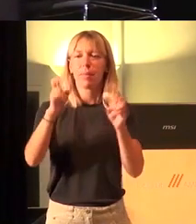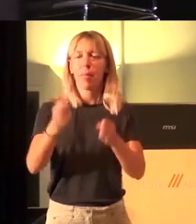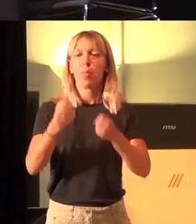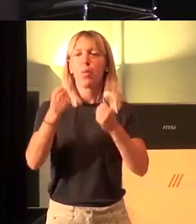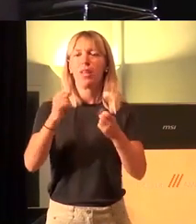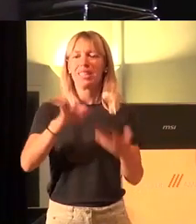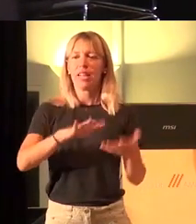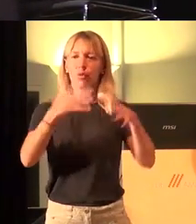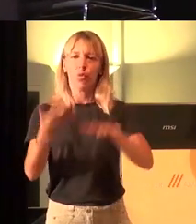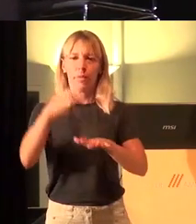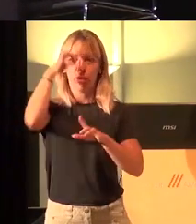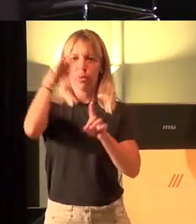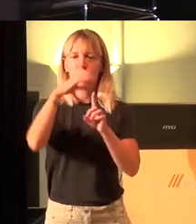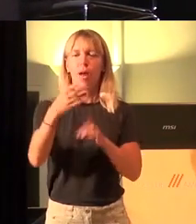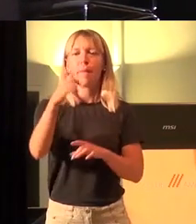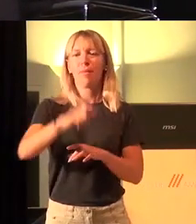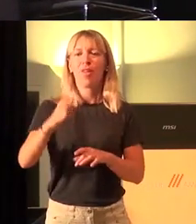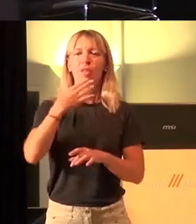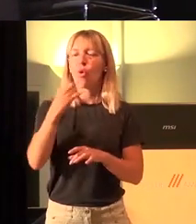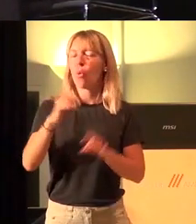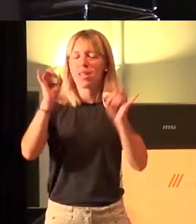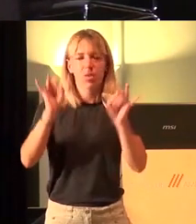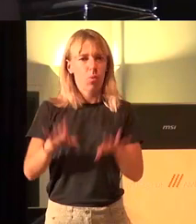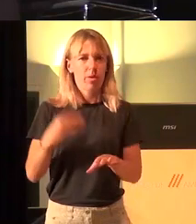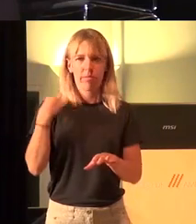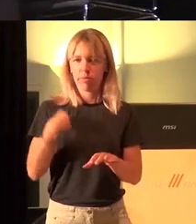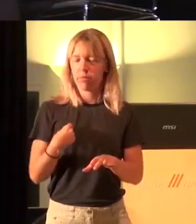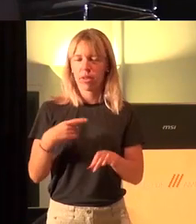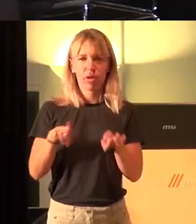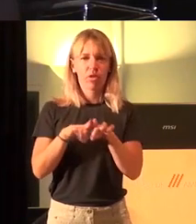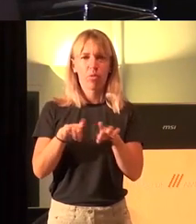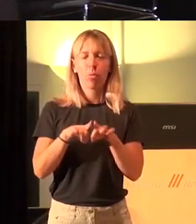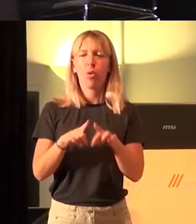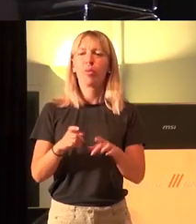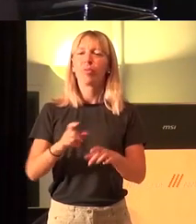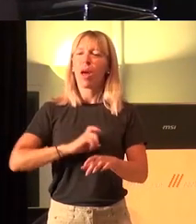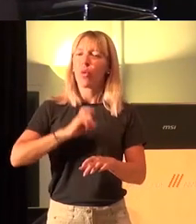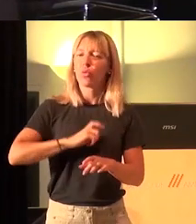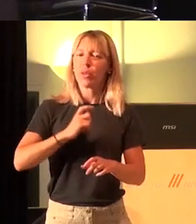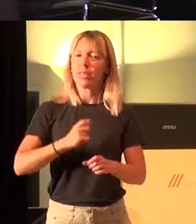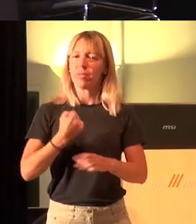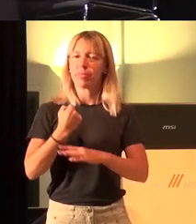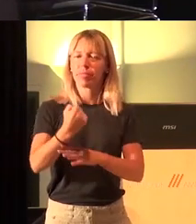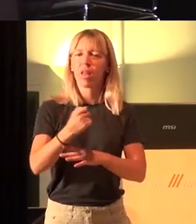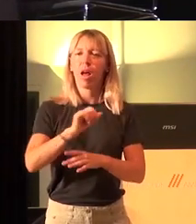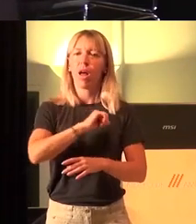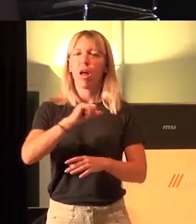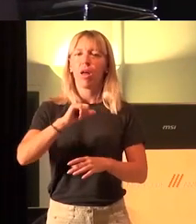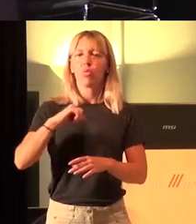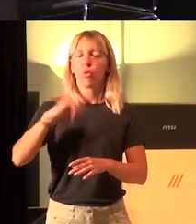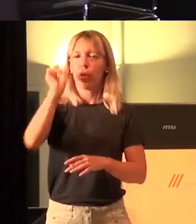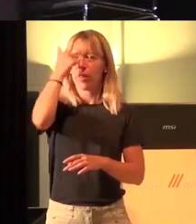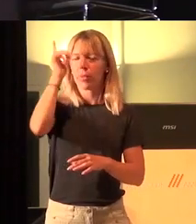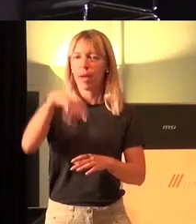la cultura, y para la población joven es igual. Refuerza su autoestima, refuerza su autoconcepto, les